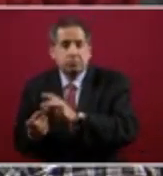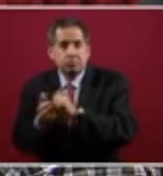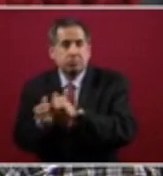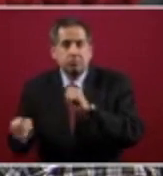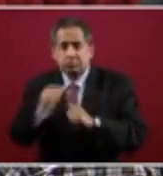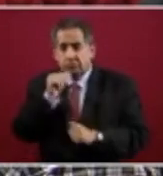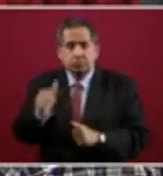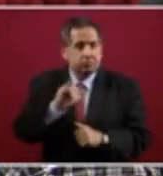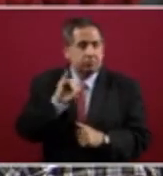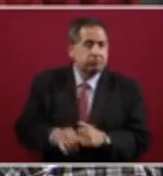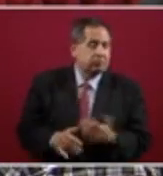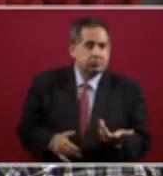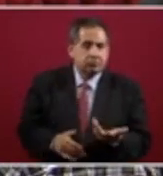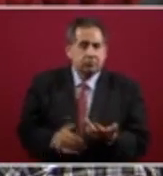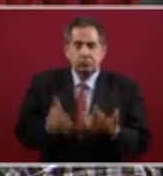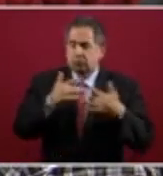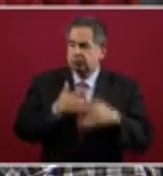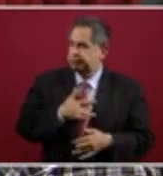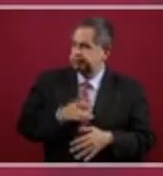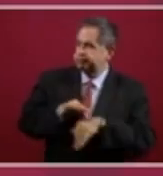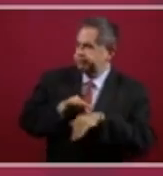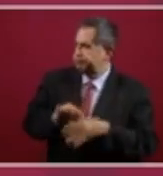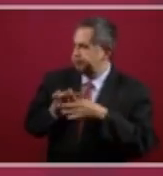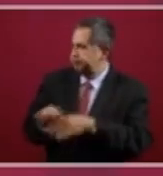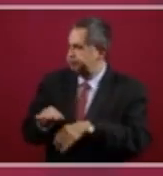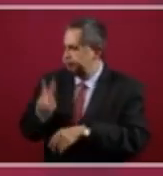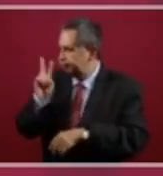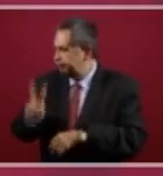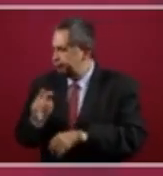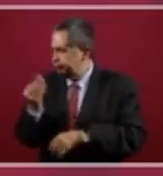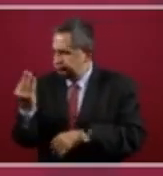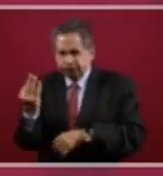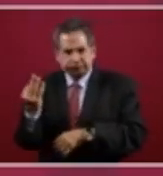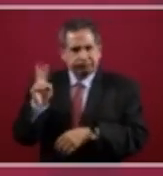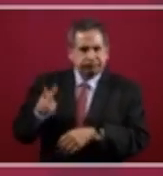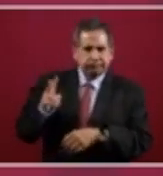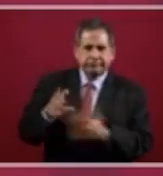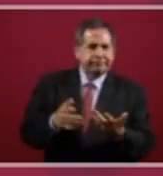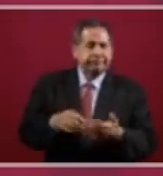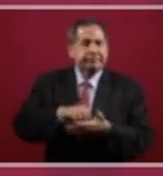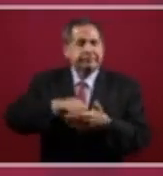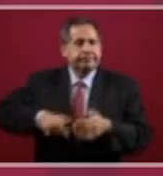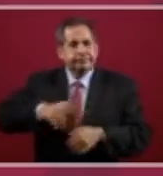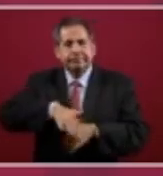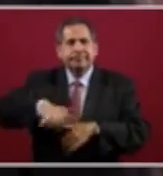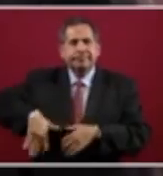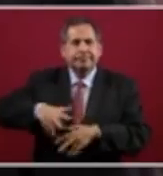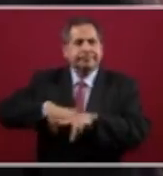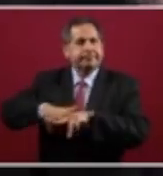no tienen los pies sobre la tierra, no tienen la información. Esto que estamos hablando del Tren Maya,